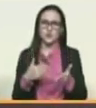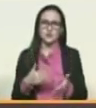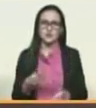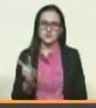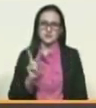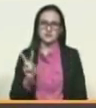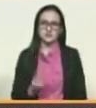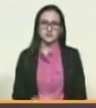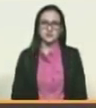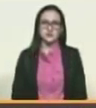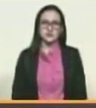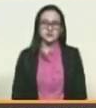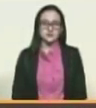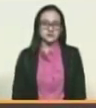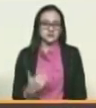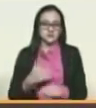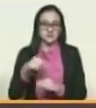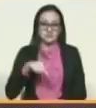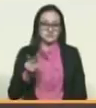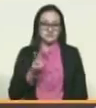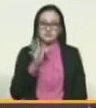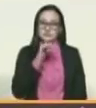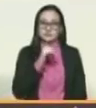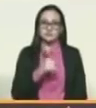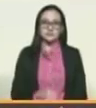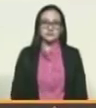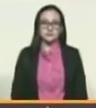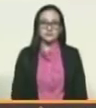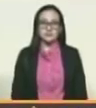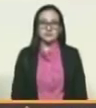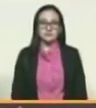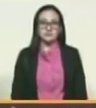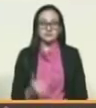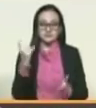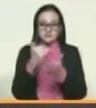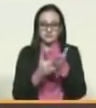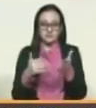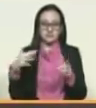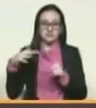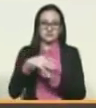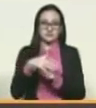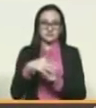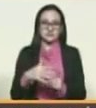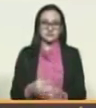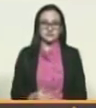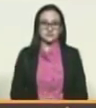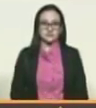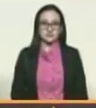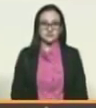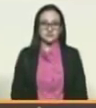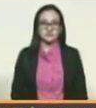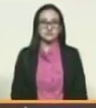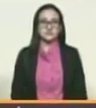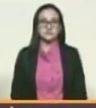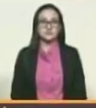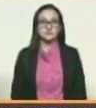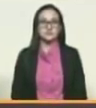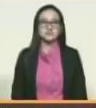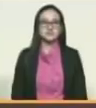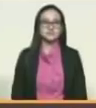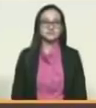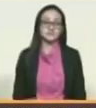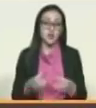Venezuela. Eso no va a ocurrir. Obviamente está inscrito en el guión de intervención Sin duda alguna, la dirigencia de la